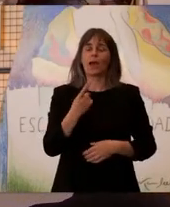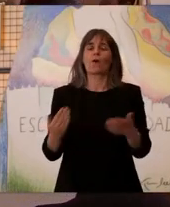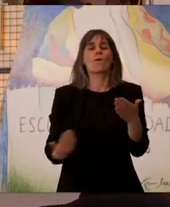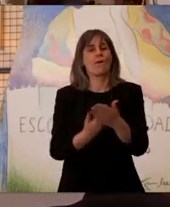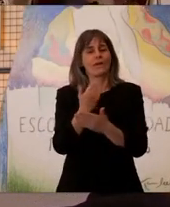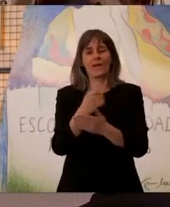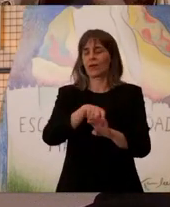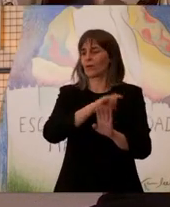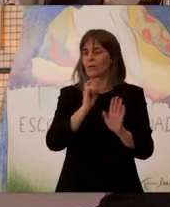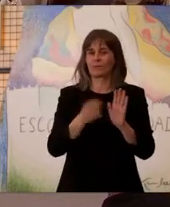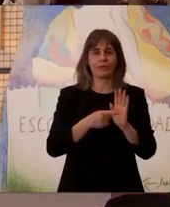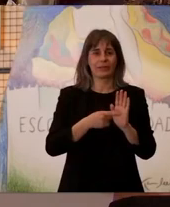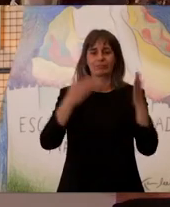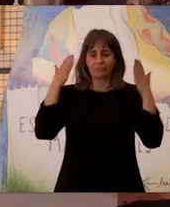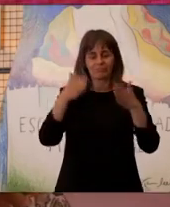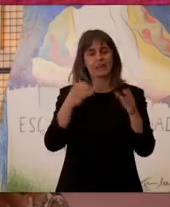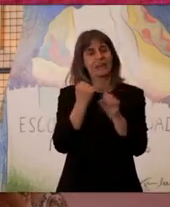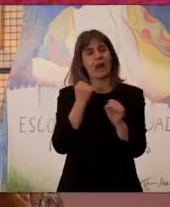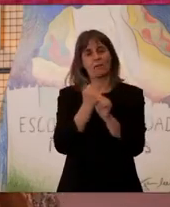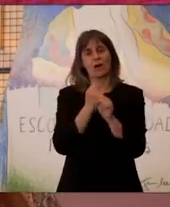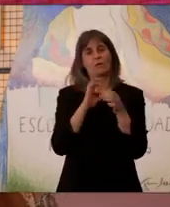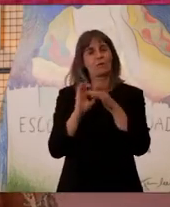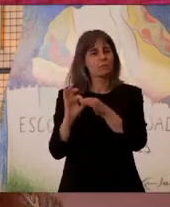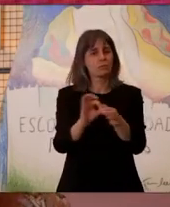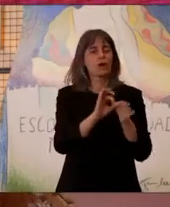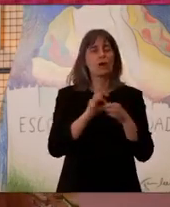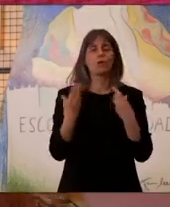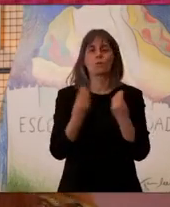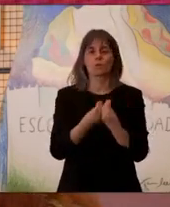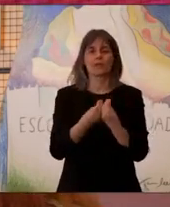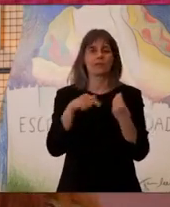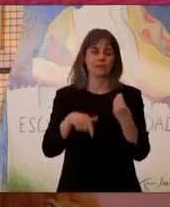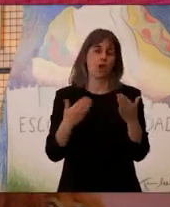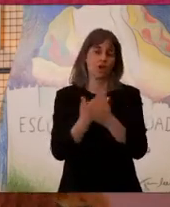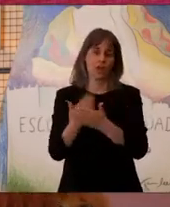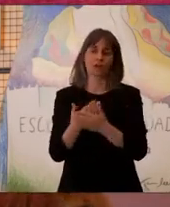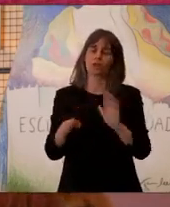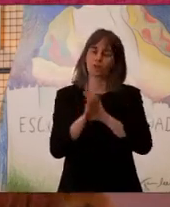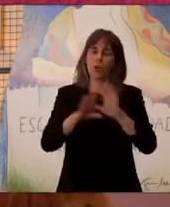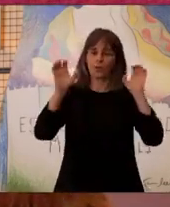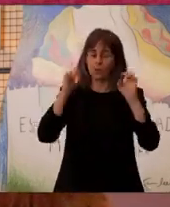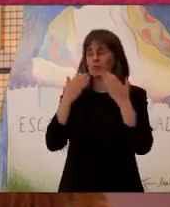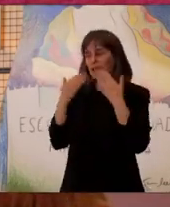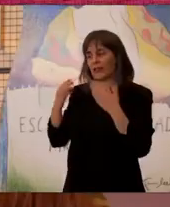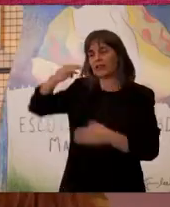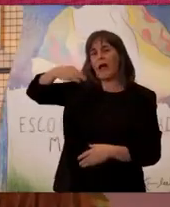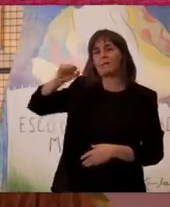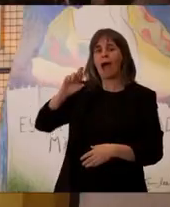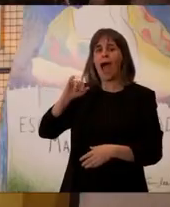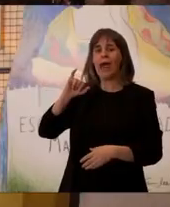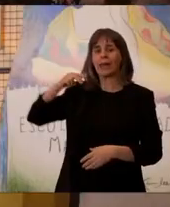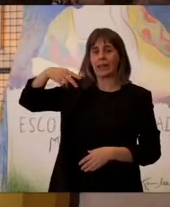entera para seguir trabajando juntas en estas jornadas y seguir aprendiendo Muchísimas gracias Marina subirat gracias